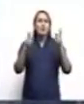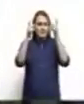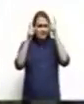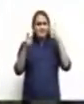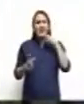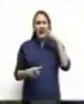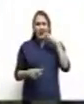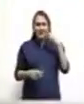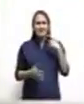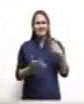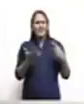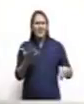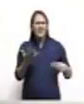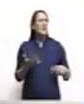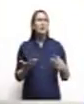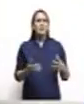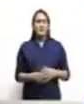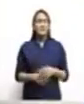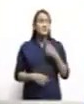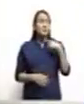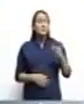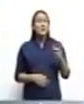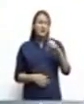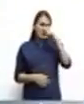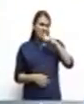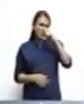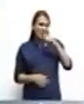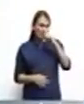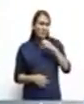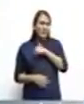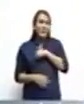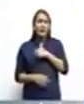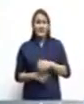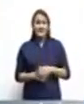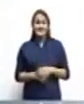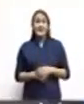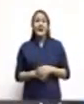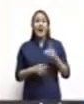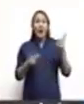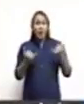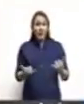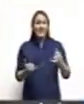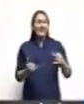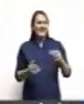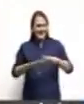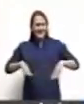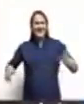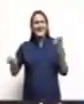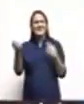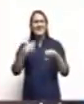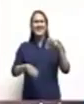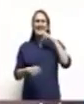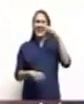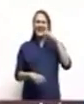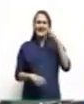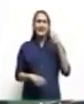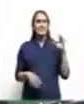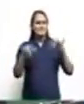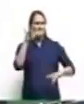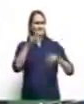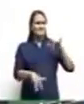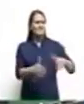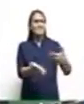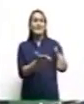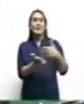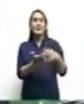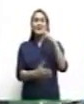información. Deme una libra de patica de cerdo, hágame el favor. Las carnicerías de barrio se han convertido en el punto preferido para que los colombianos